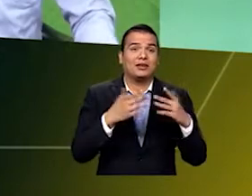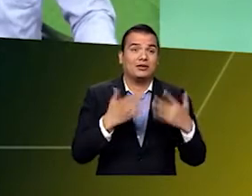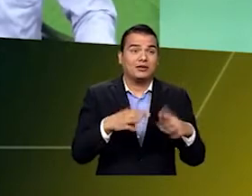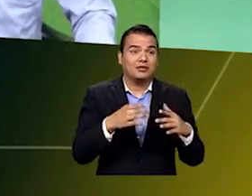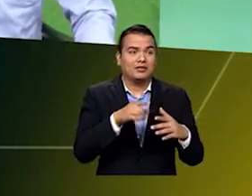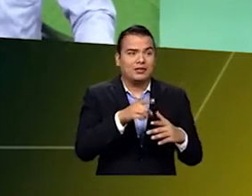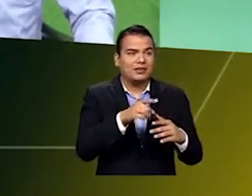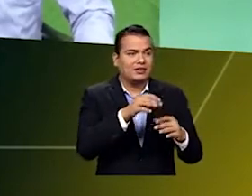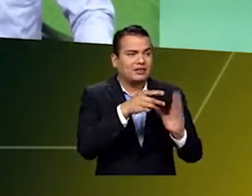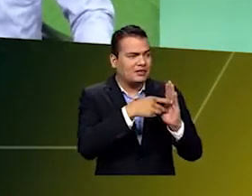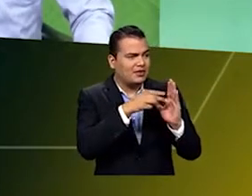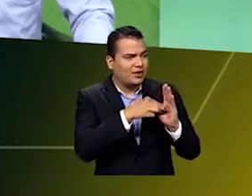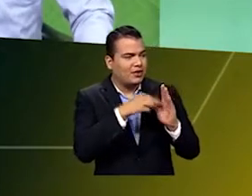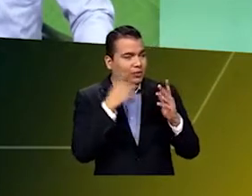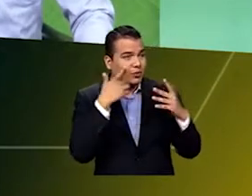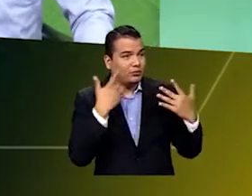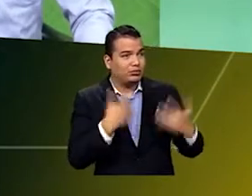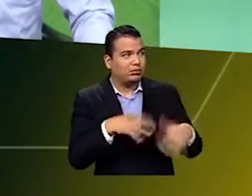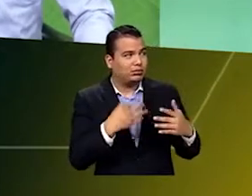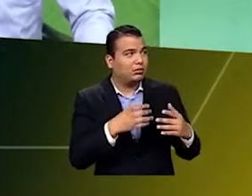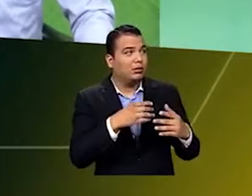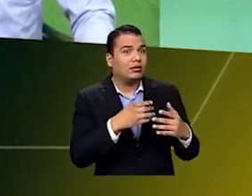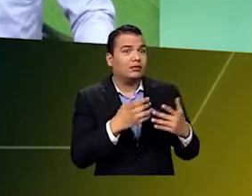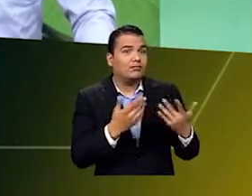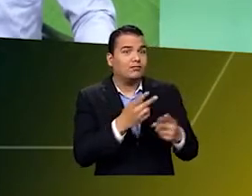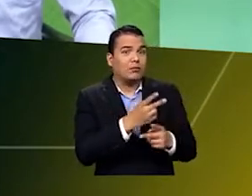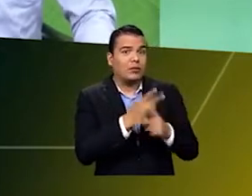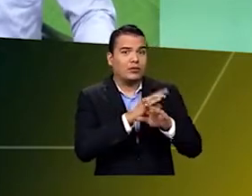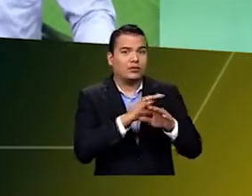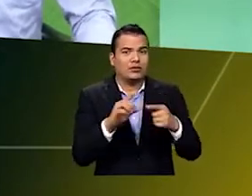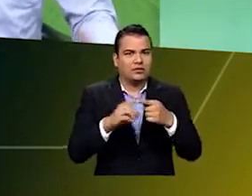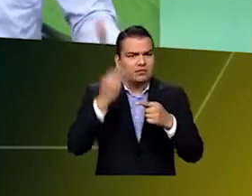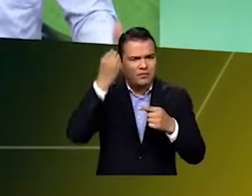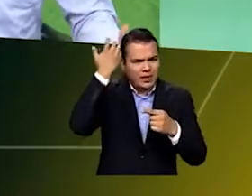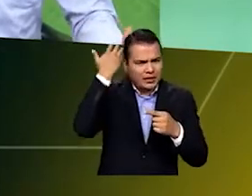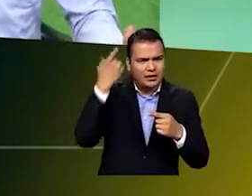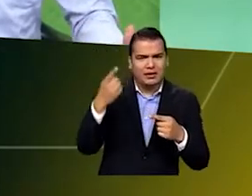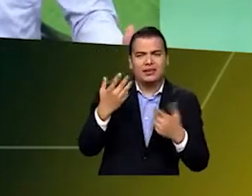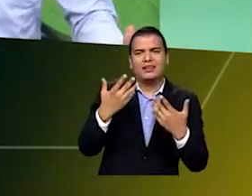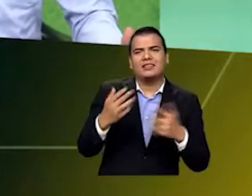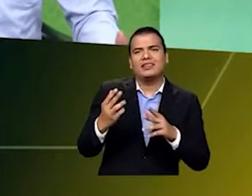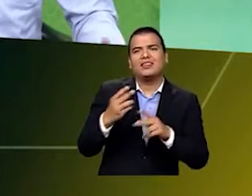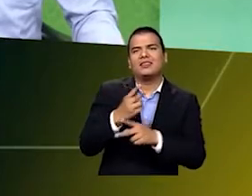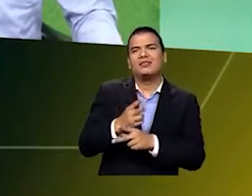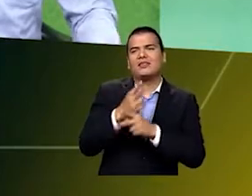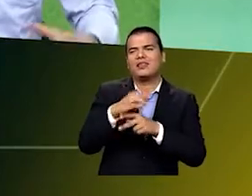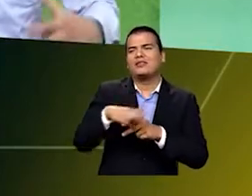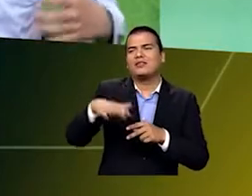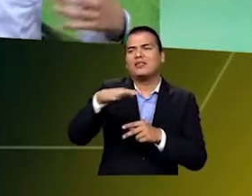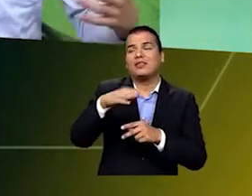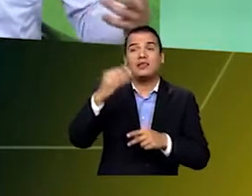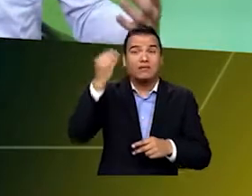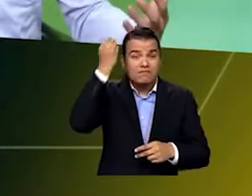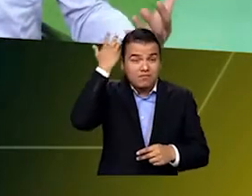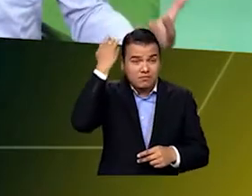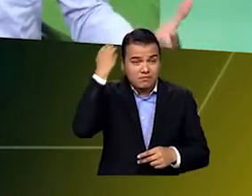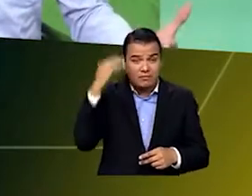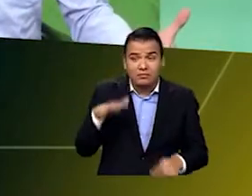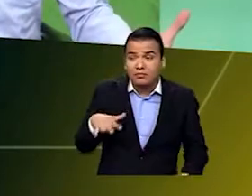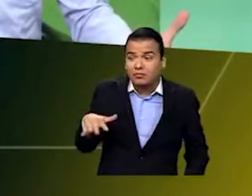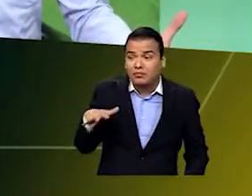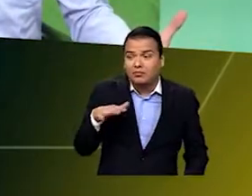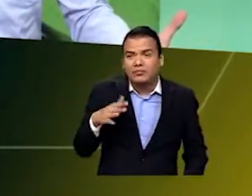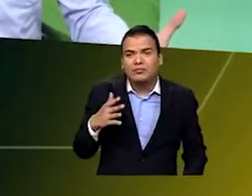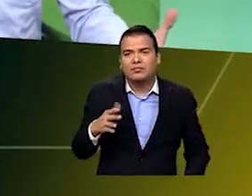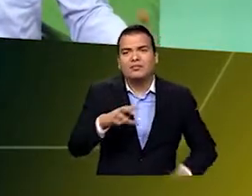debajo. Por ejemplo, lo que veíamos ahora es de la ballena yubarta. Al conservar el hábitat de la ballena yubarta, estamos conservando todo el hábitat de la